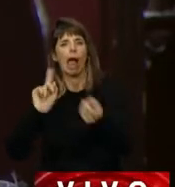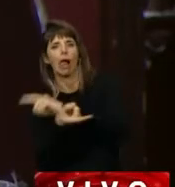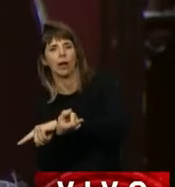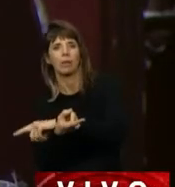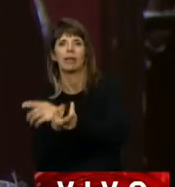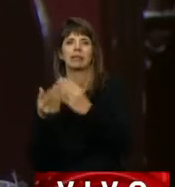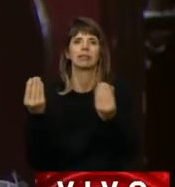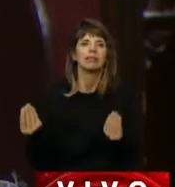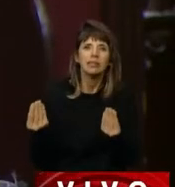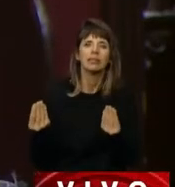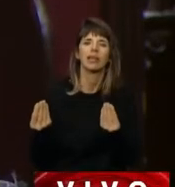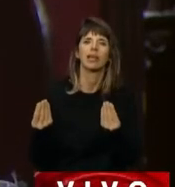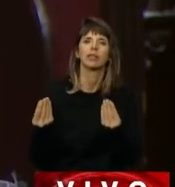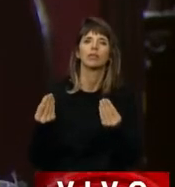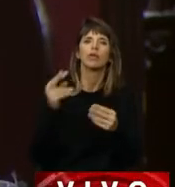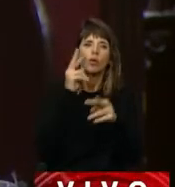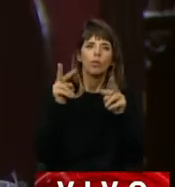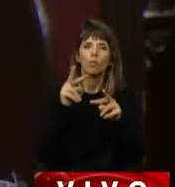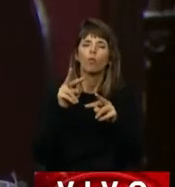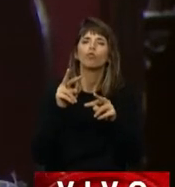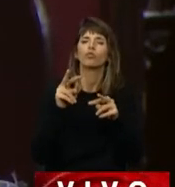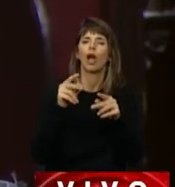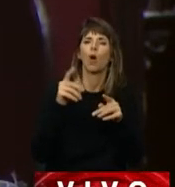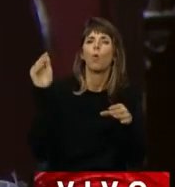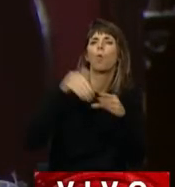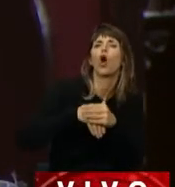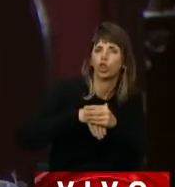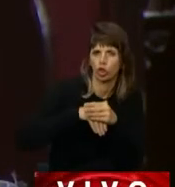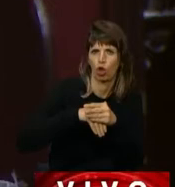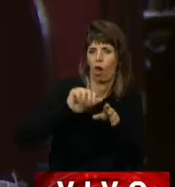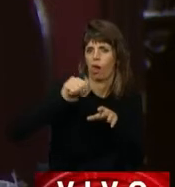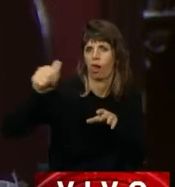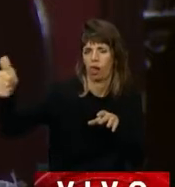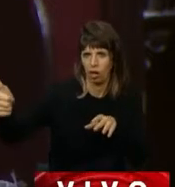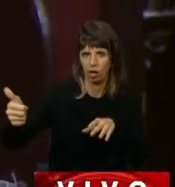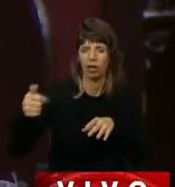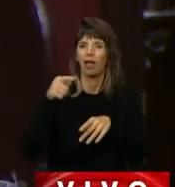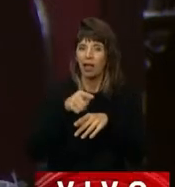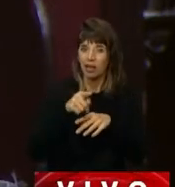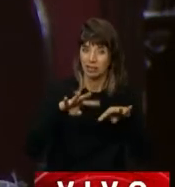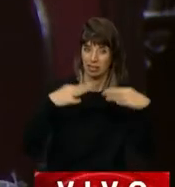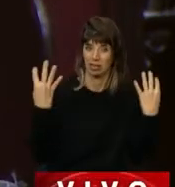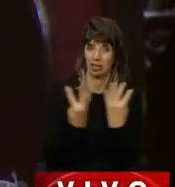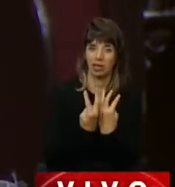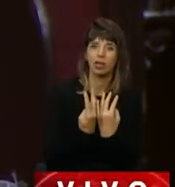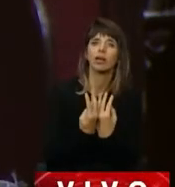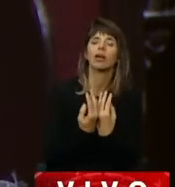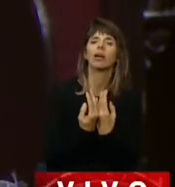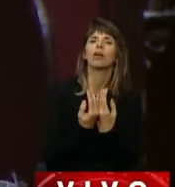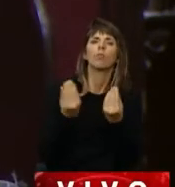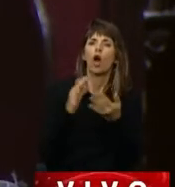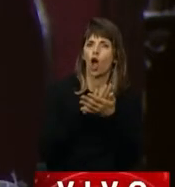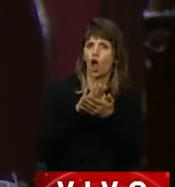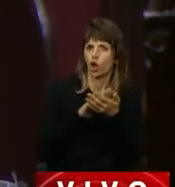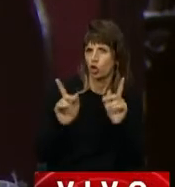la puja por un voto más o un voto menos acá en esta Cámara. Cuando se plantean estas cosas, no